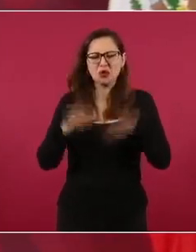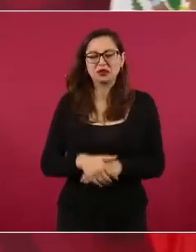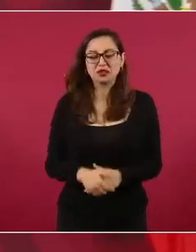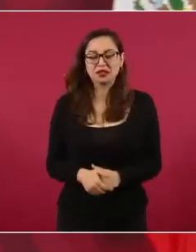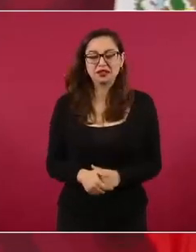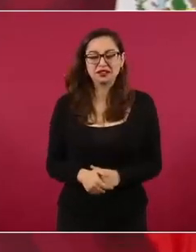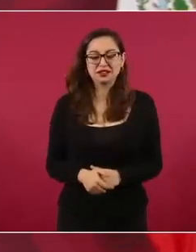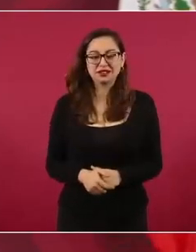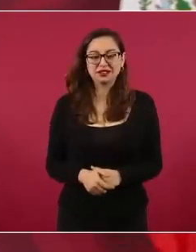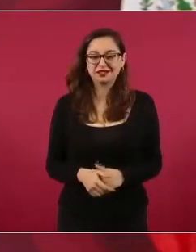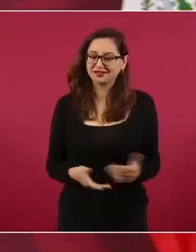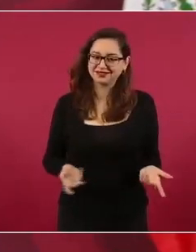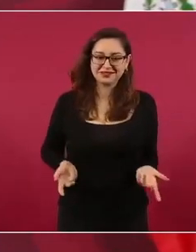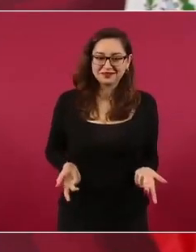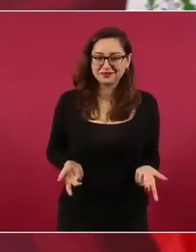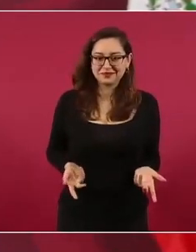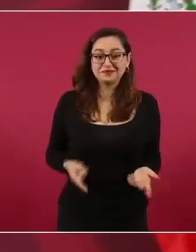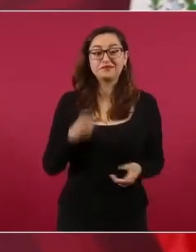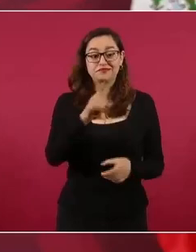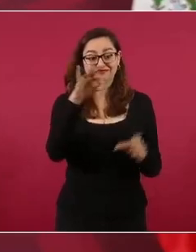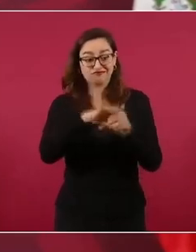Precisamente por eso cuestan mucho,